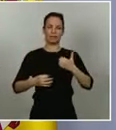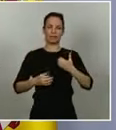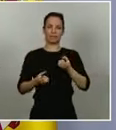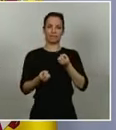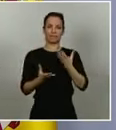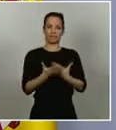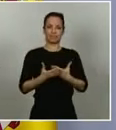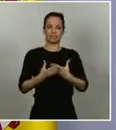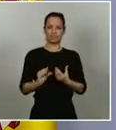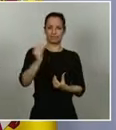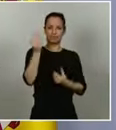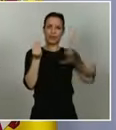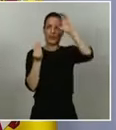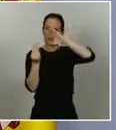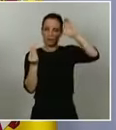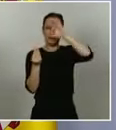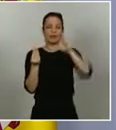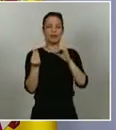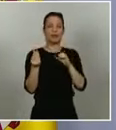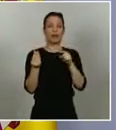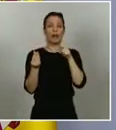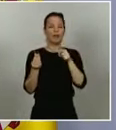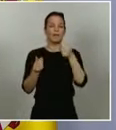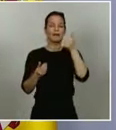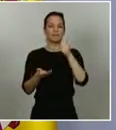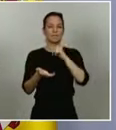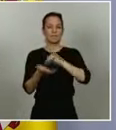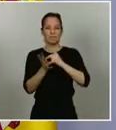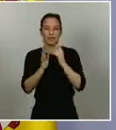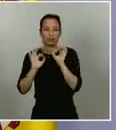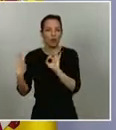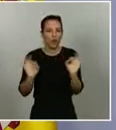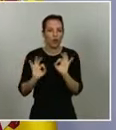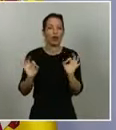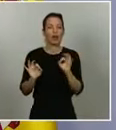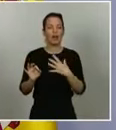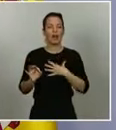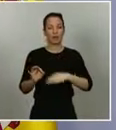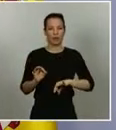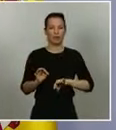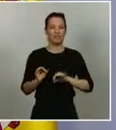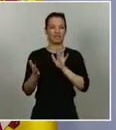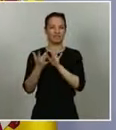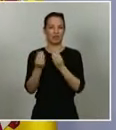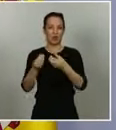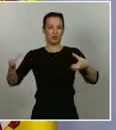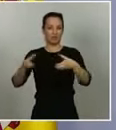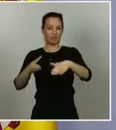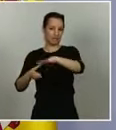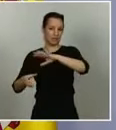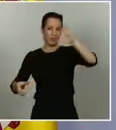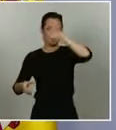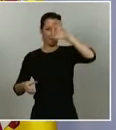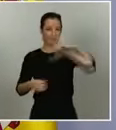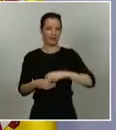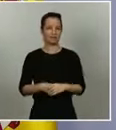oportunidad desde el punto de vista metodológico, poder interaccionar con la comunidad científica. Quiero